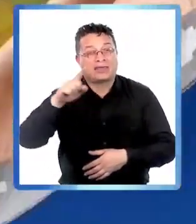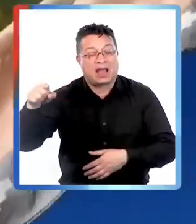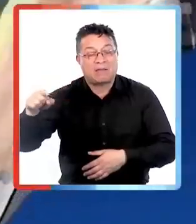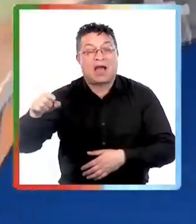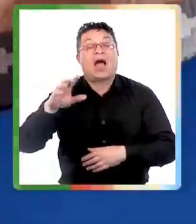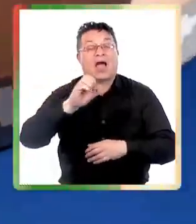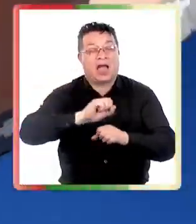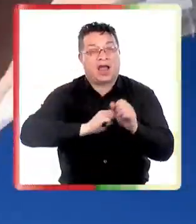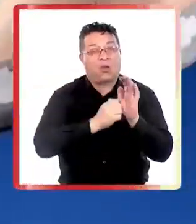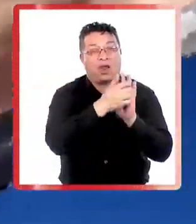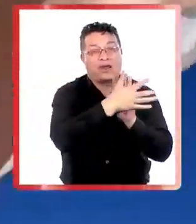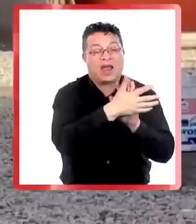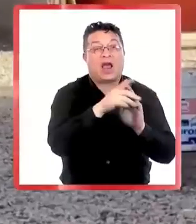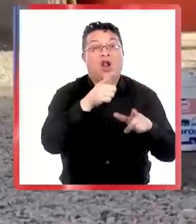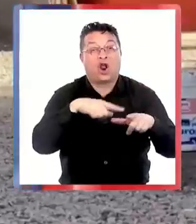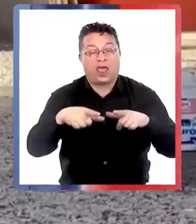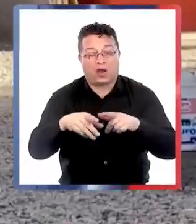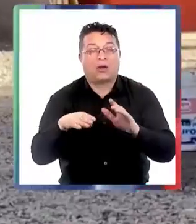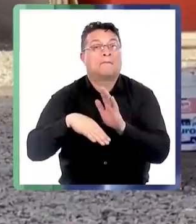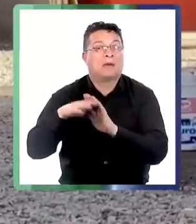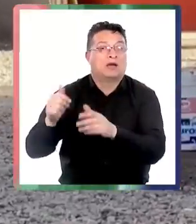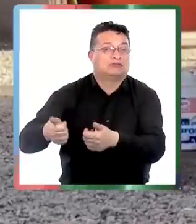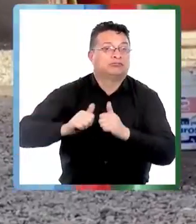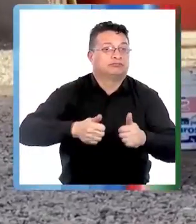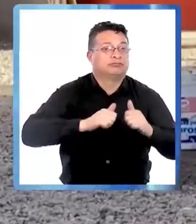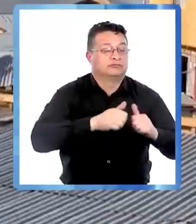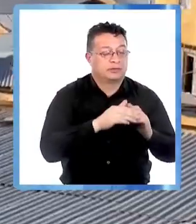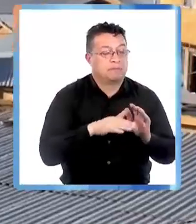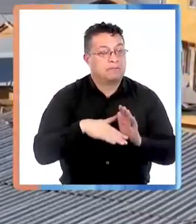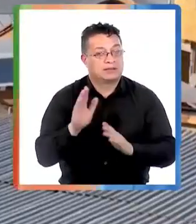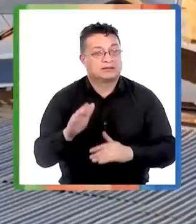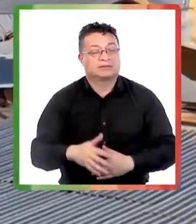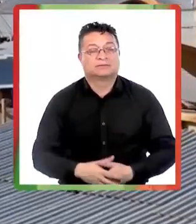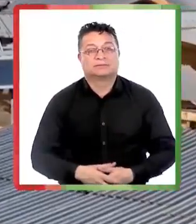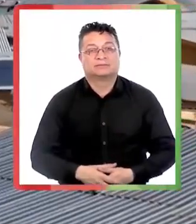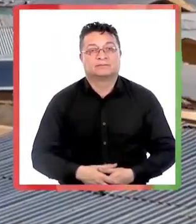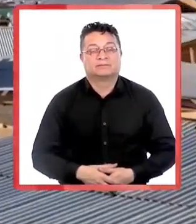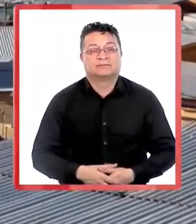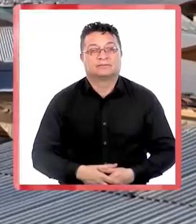Tarapacá, Atacama, la Araucanía y los Lagos superan el promedio nacional.